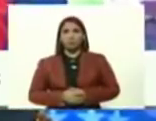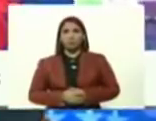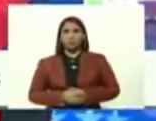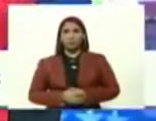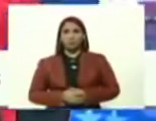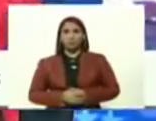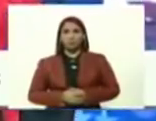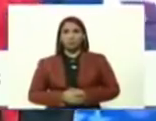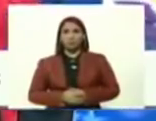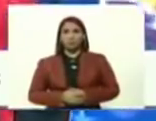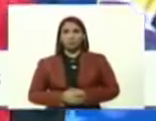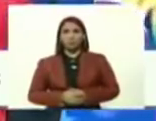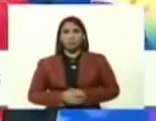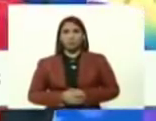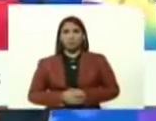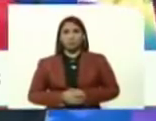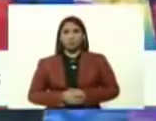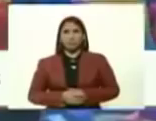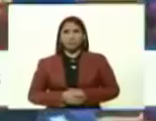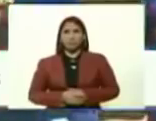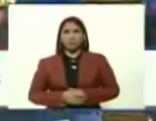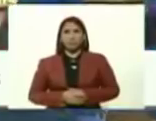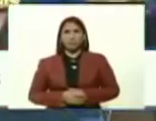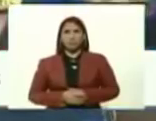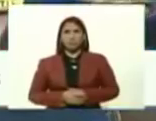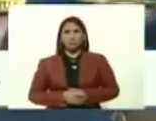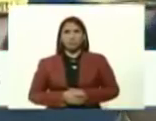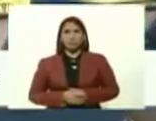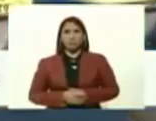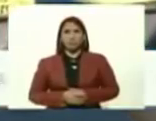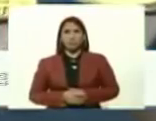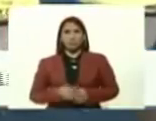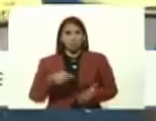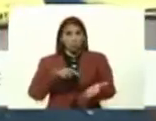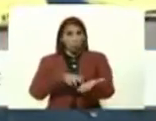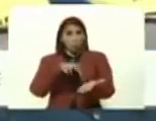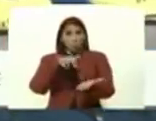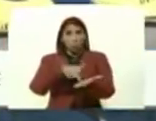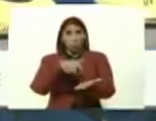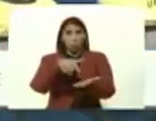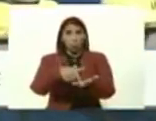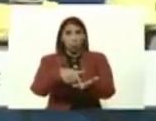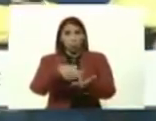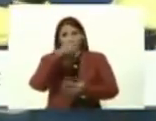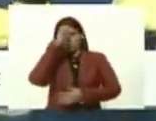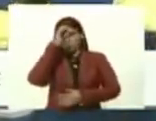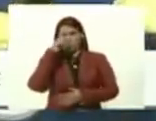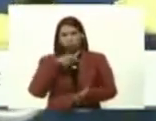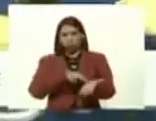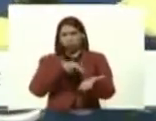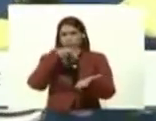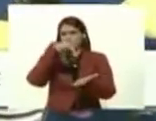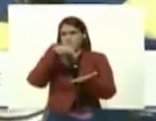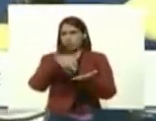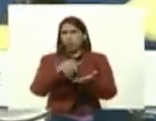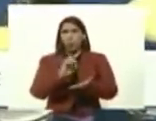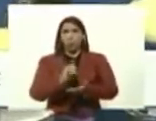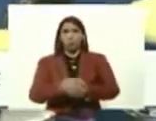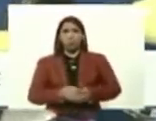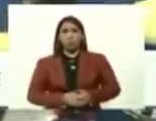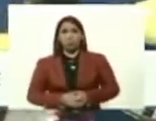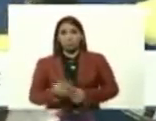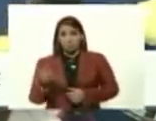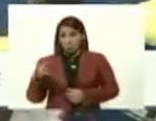Claro, claro. Sí, que hizo atletismo, que hacía, no sé si era salto largo o salto alto. Las